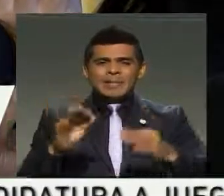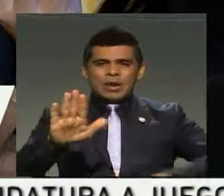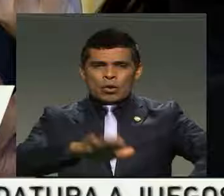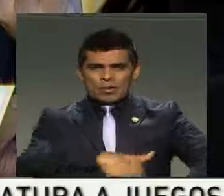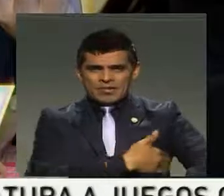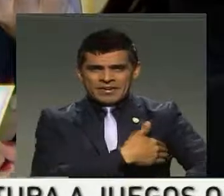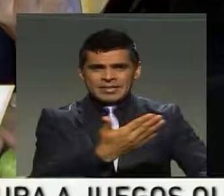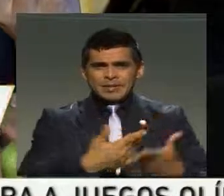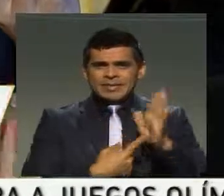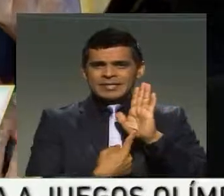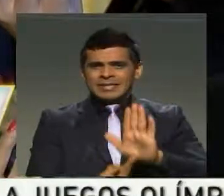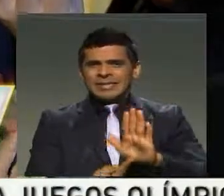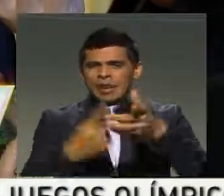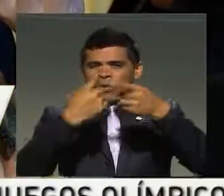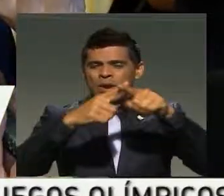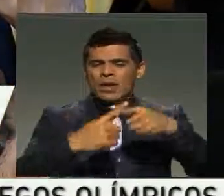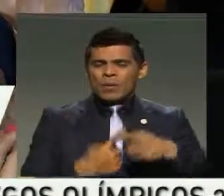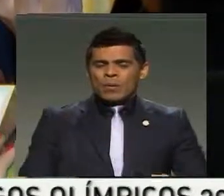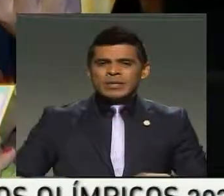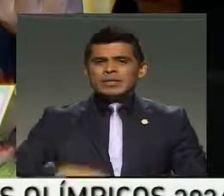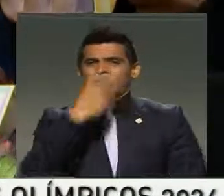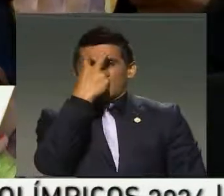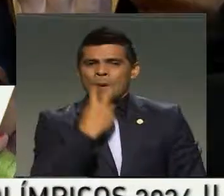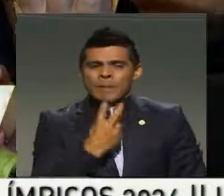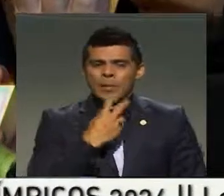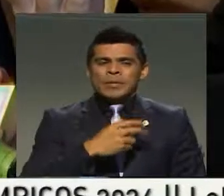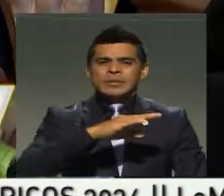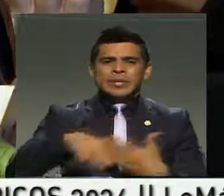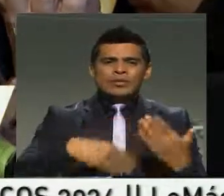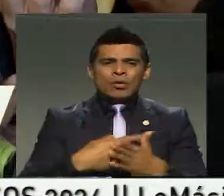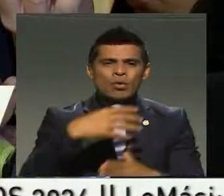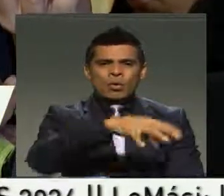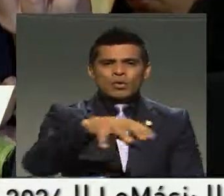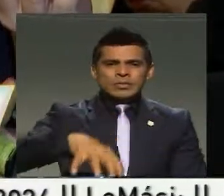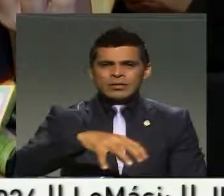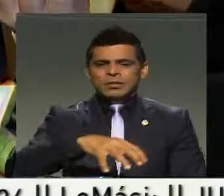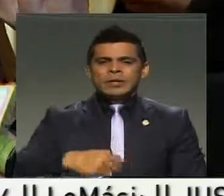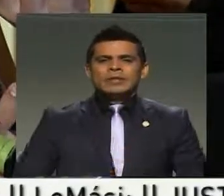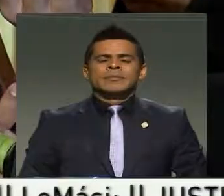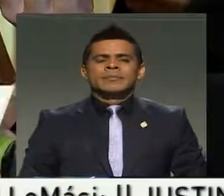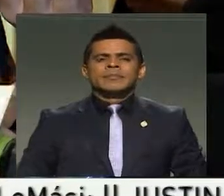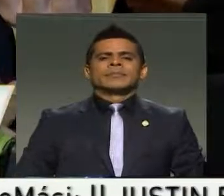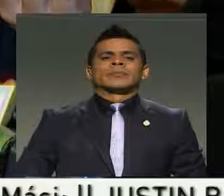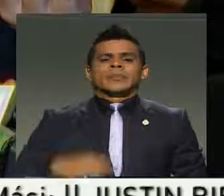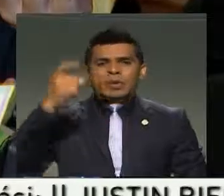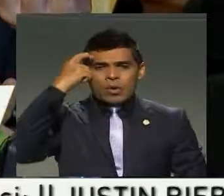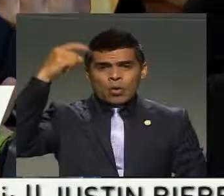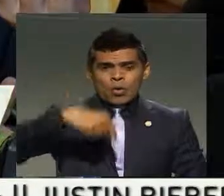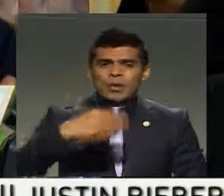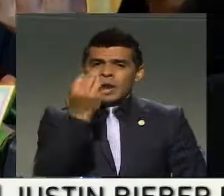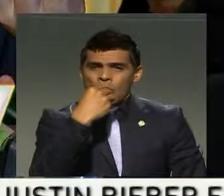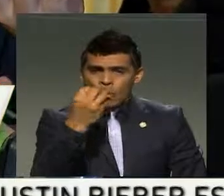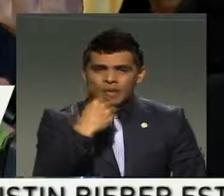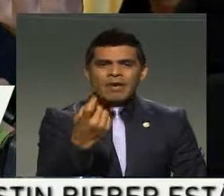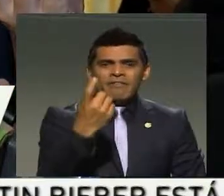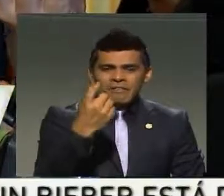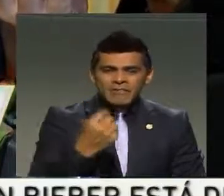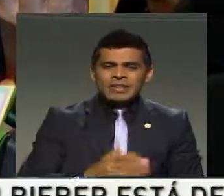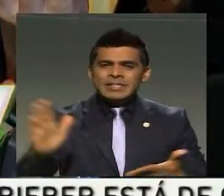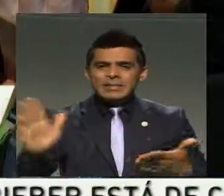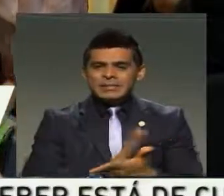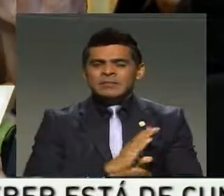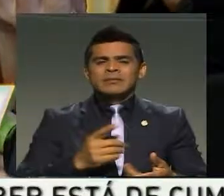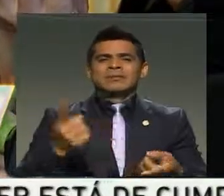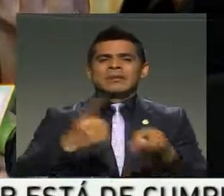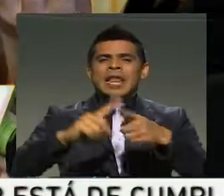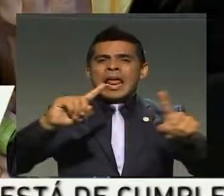país presentarán unas encuestas sobre los niveles de pobreza en distintos sectores. Hoy a quien le falte comida, hoy a quien se le vaya la luz, hoy a quien